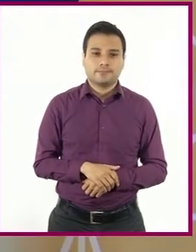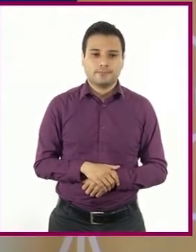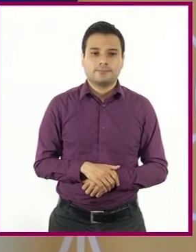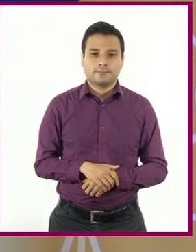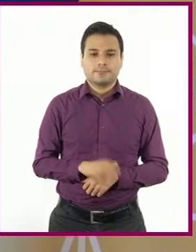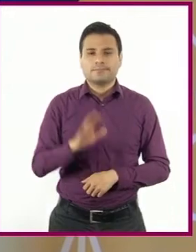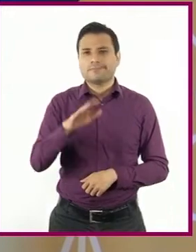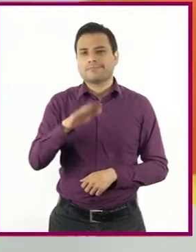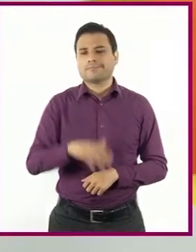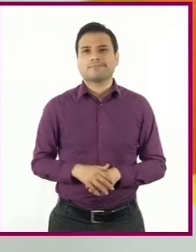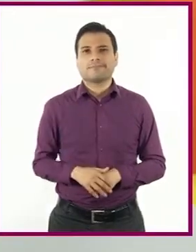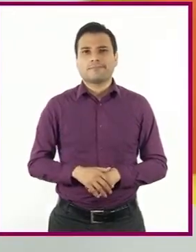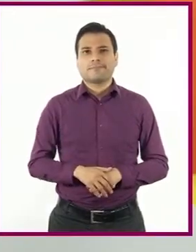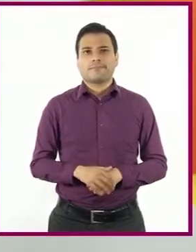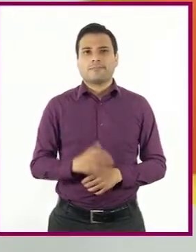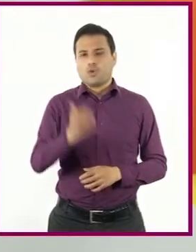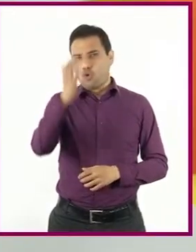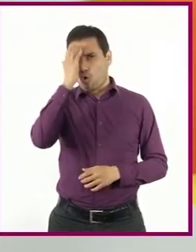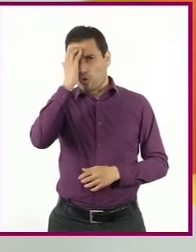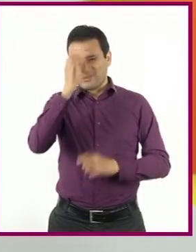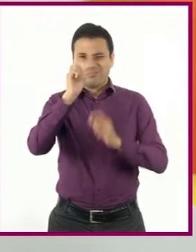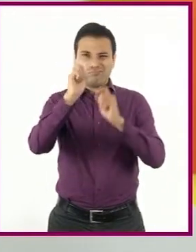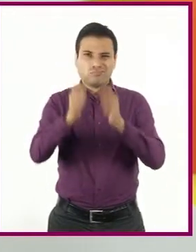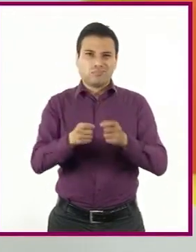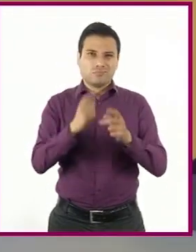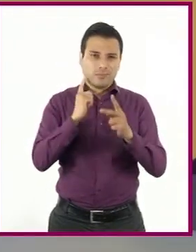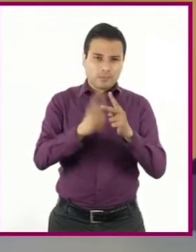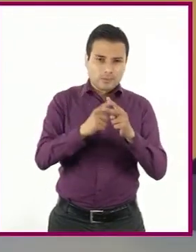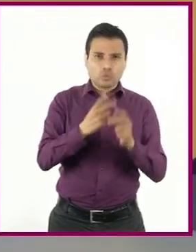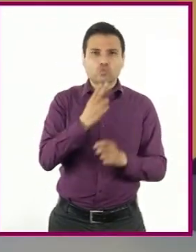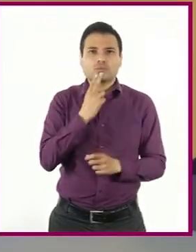se utilizan los conocimientos matemáticos en la economía?